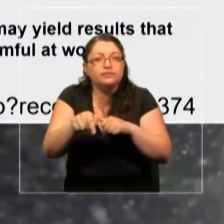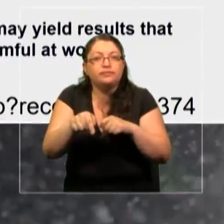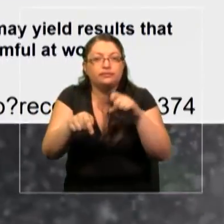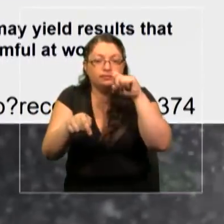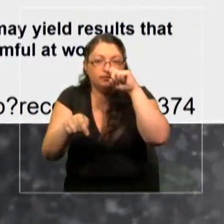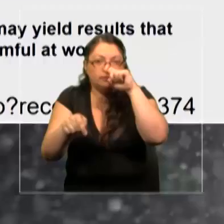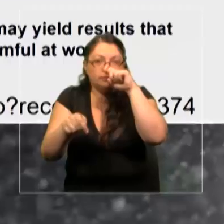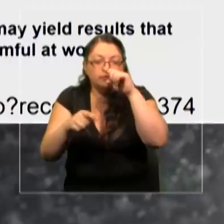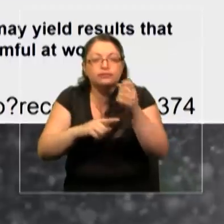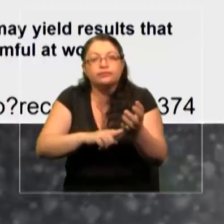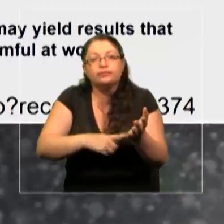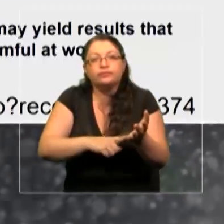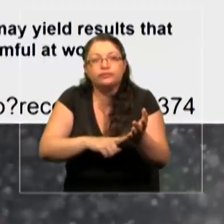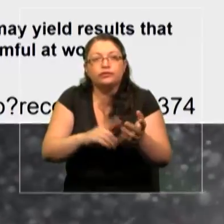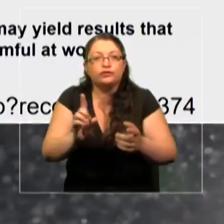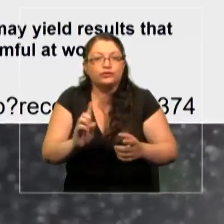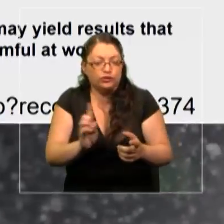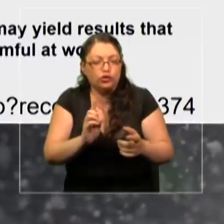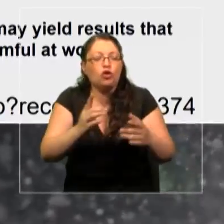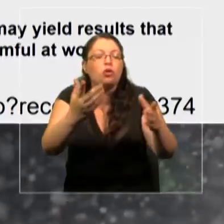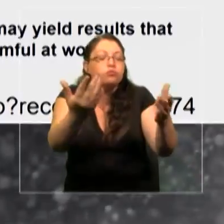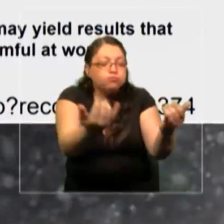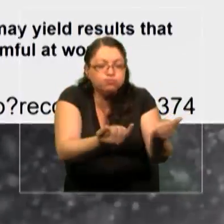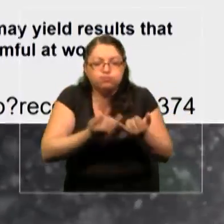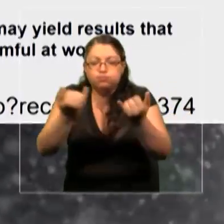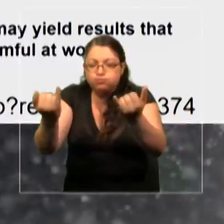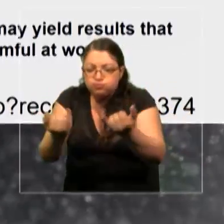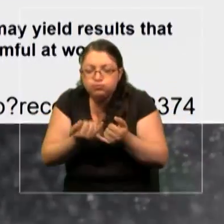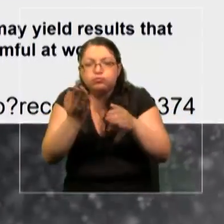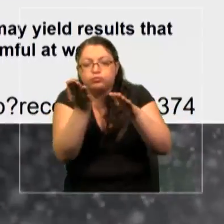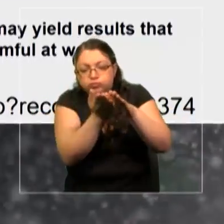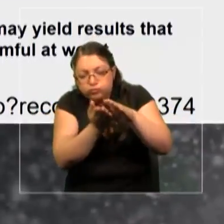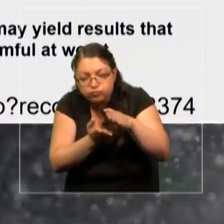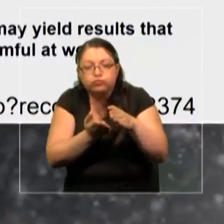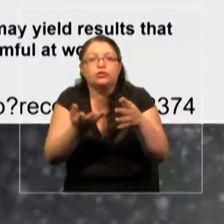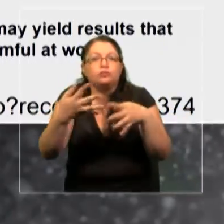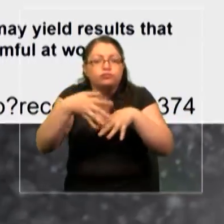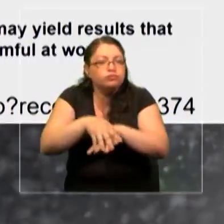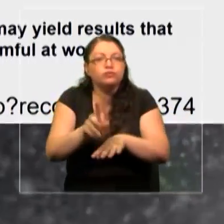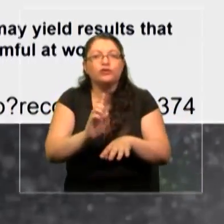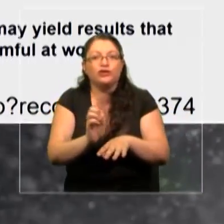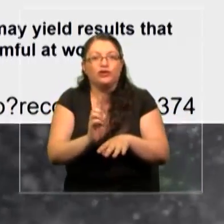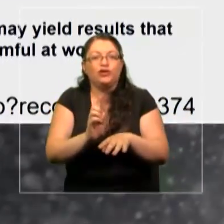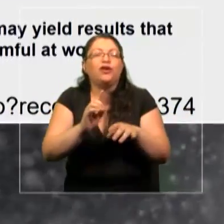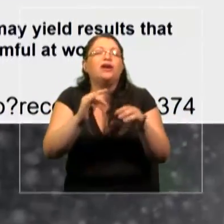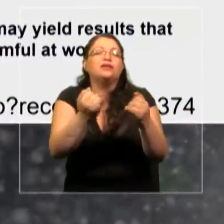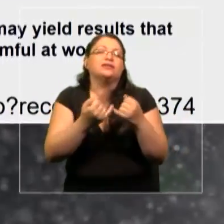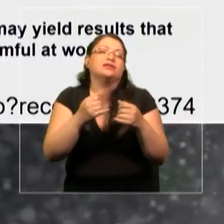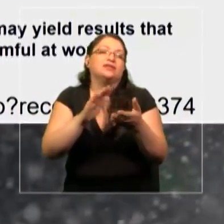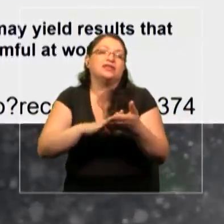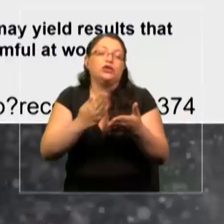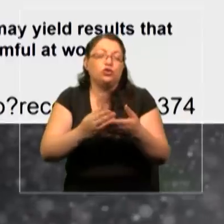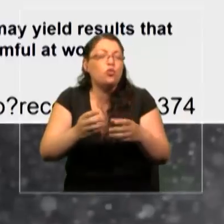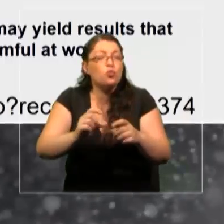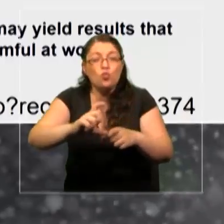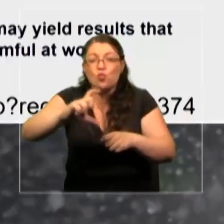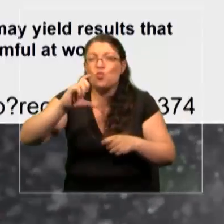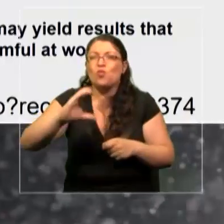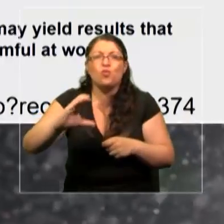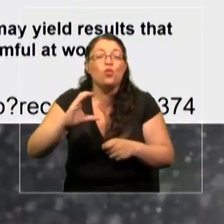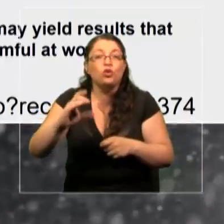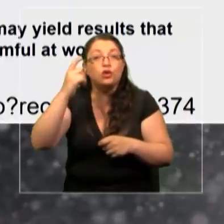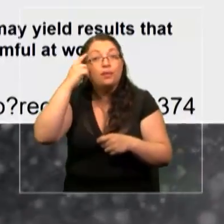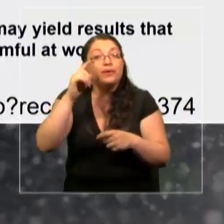aspecto técnico, la gestión de datos, reunirla, integrarla. Los datos de salud son bastante, pero Google,